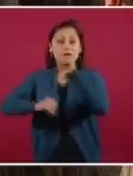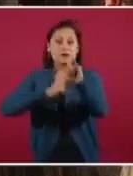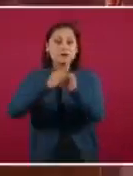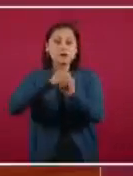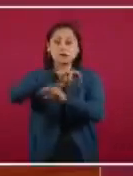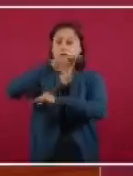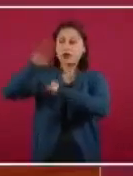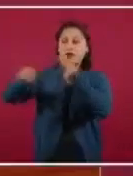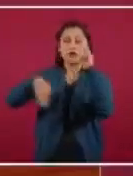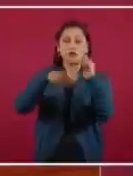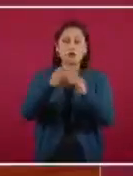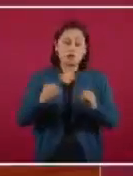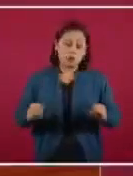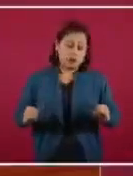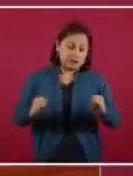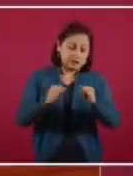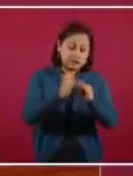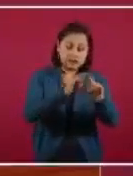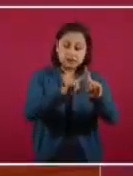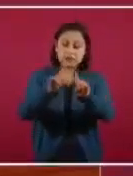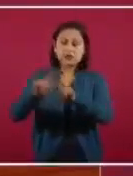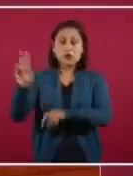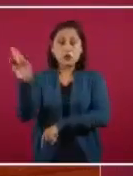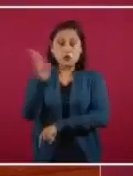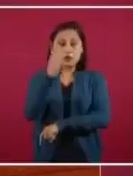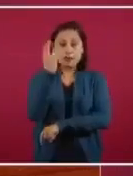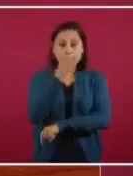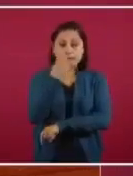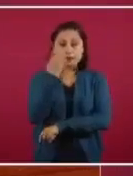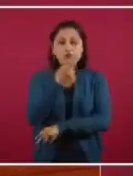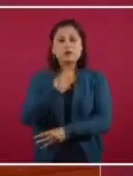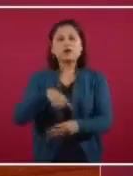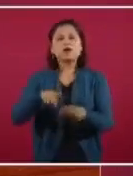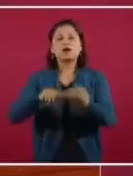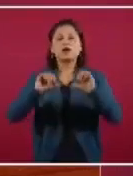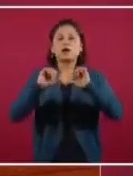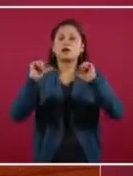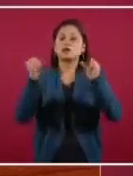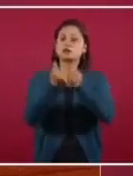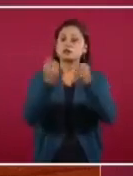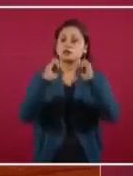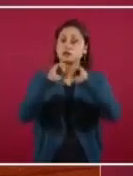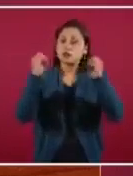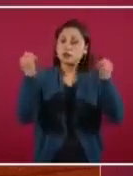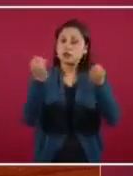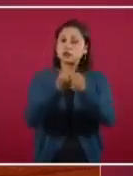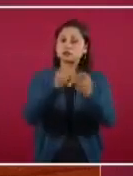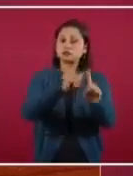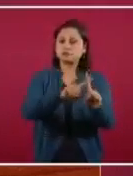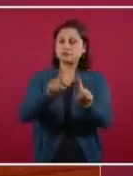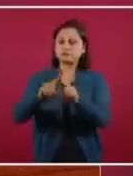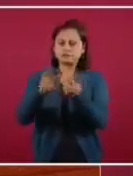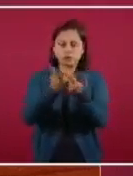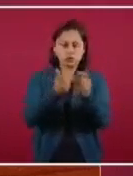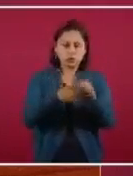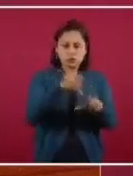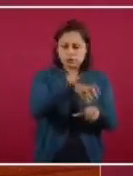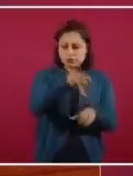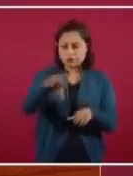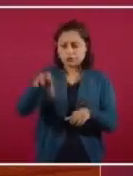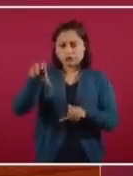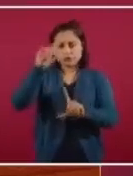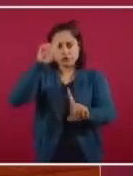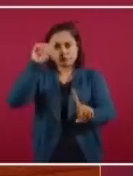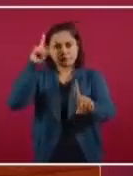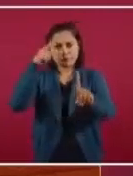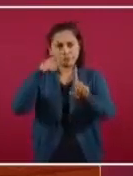voces institucionales, académicas, de la sociedad civil organizada, de los colectivos feministas, los